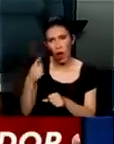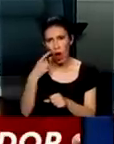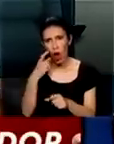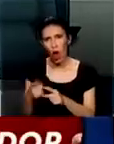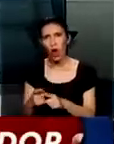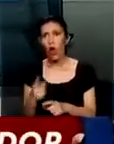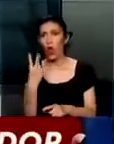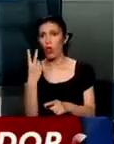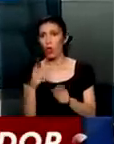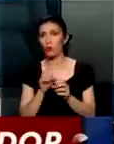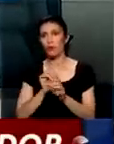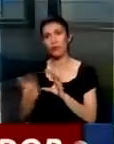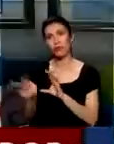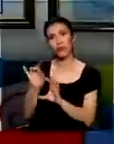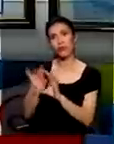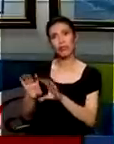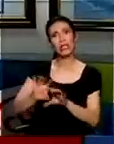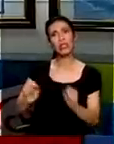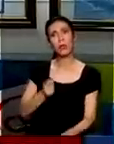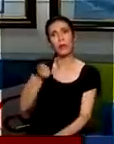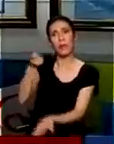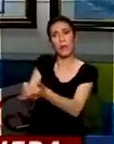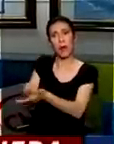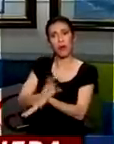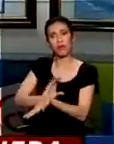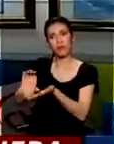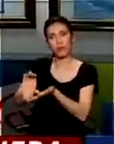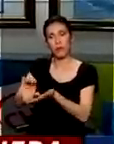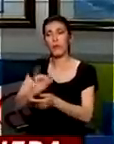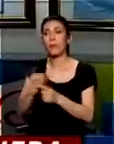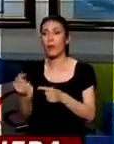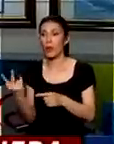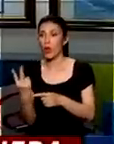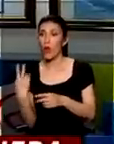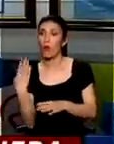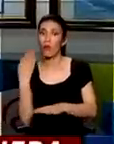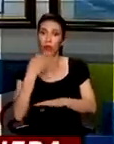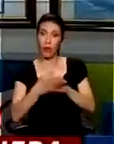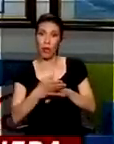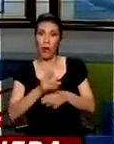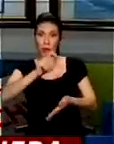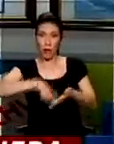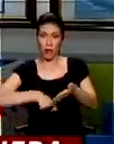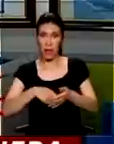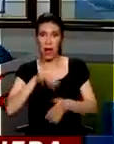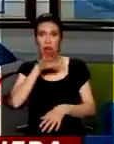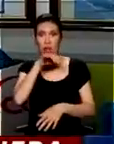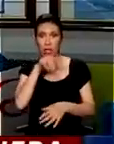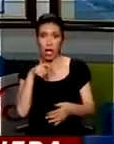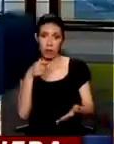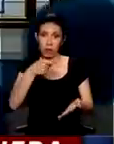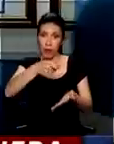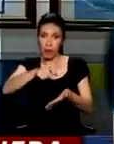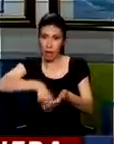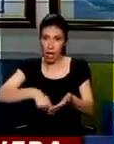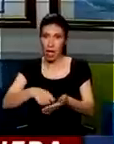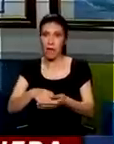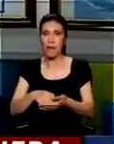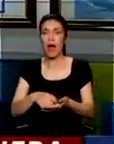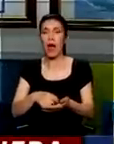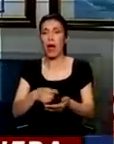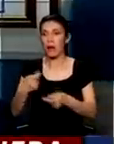transferencias hizo el pago. Y a él lo conozco en la notaría, cuando vamos a firmar, por la venta del auto. ¿En el momento